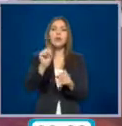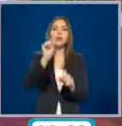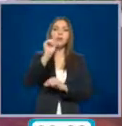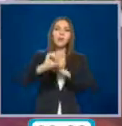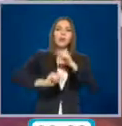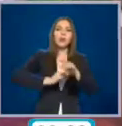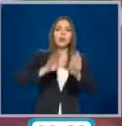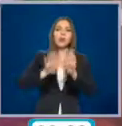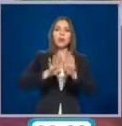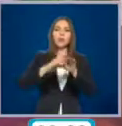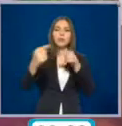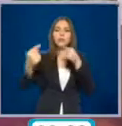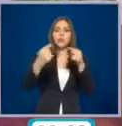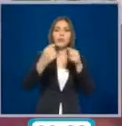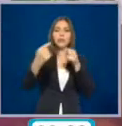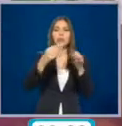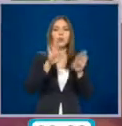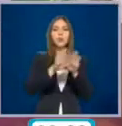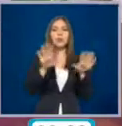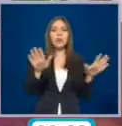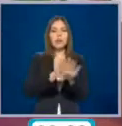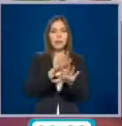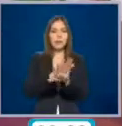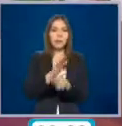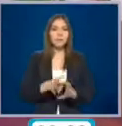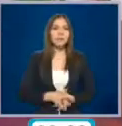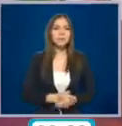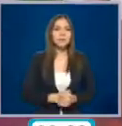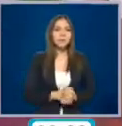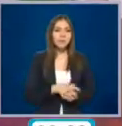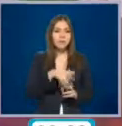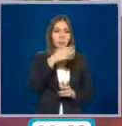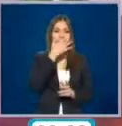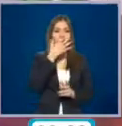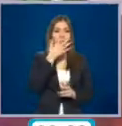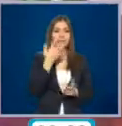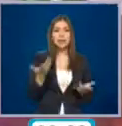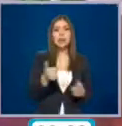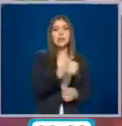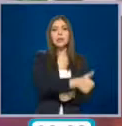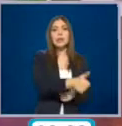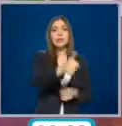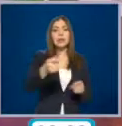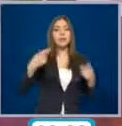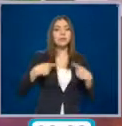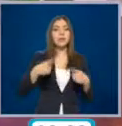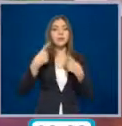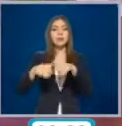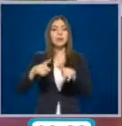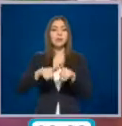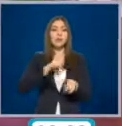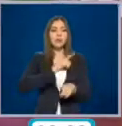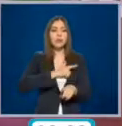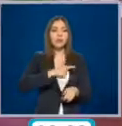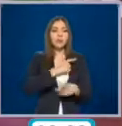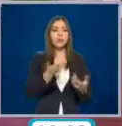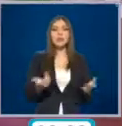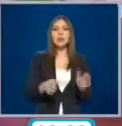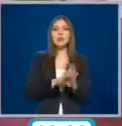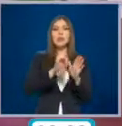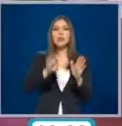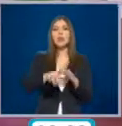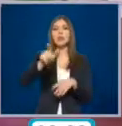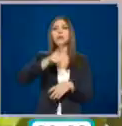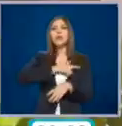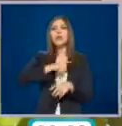encontrar Porque una cada negociación. quien tiene un gusto diferente aparte también, ahí entra la empatía. Claro. O sea, bueno, pues a Claro. lo mejor, a mí me encanta que tapes la pasta de dientes y a